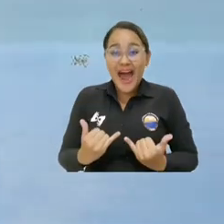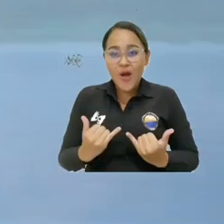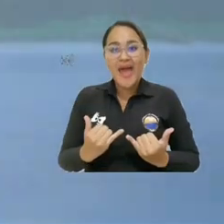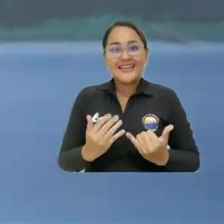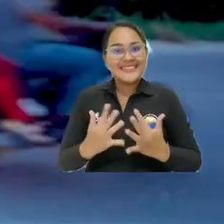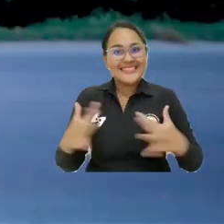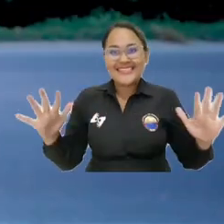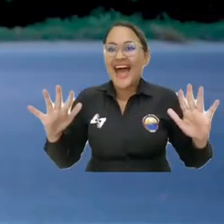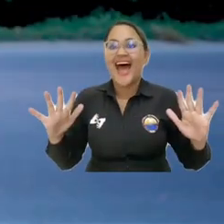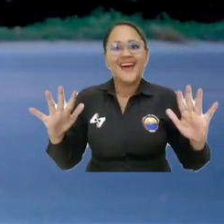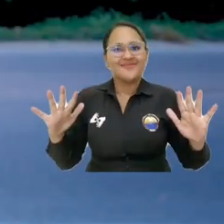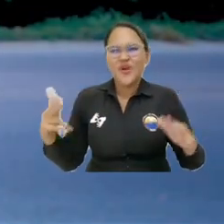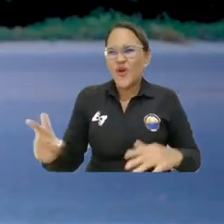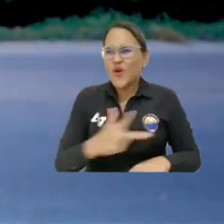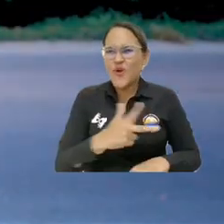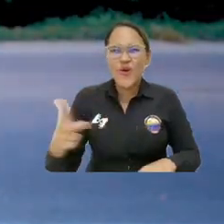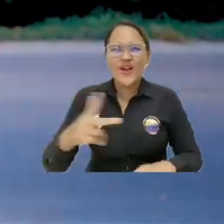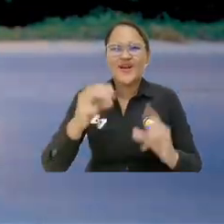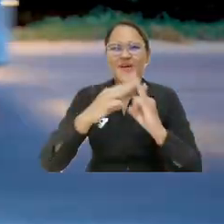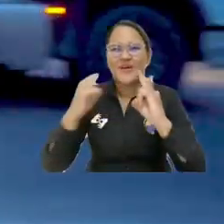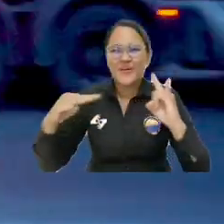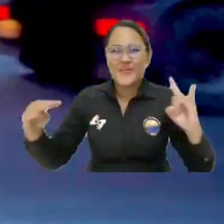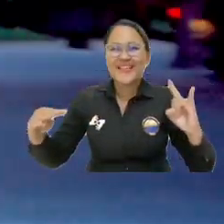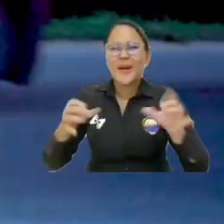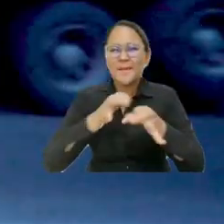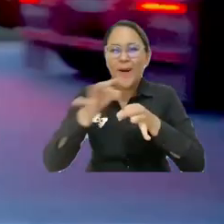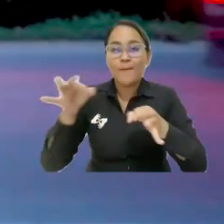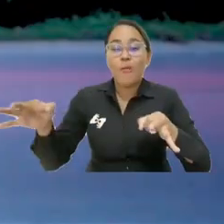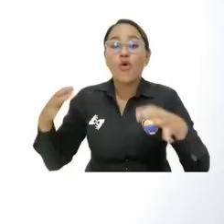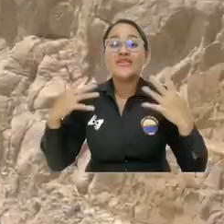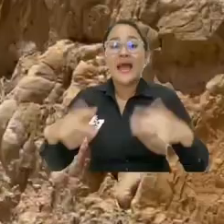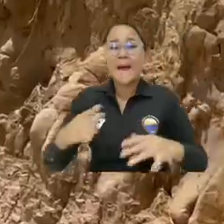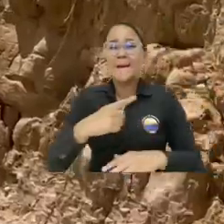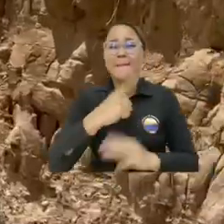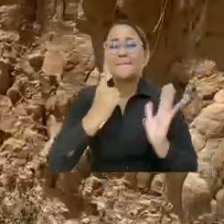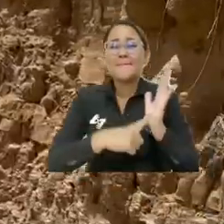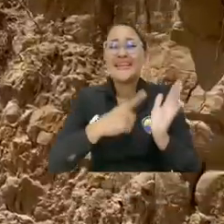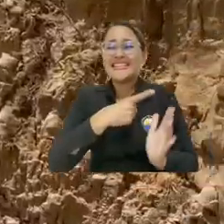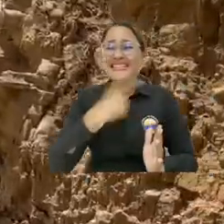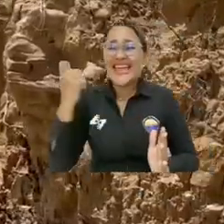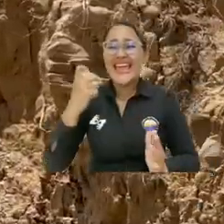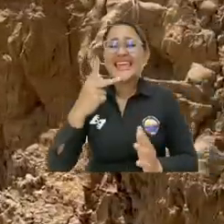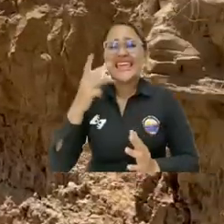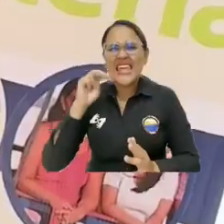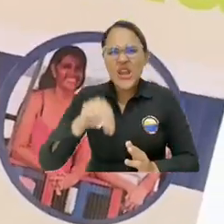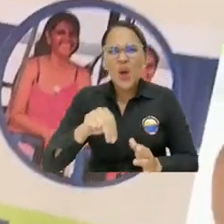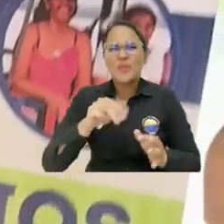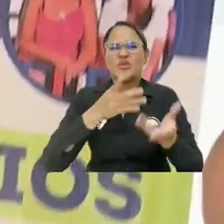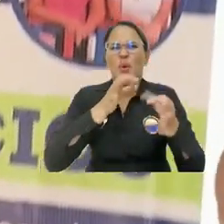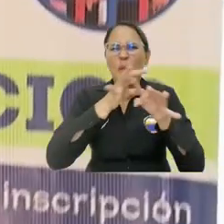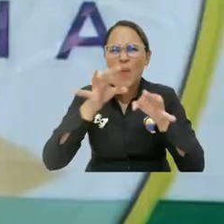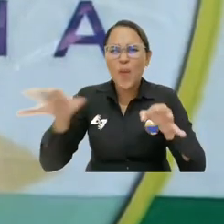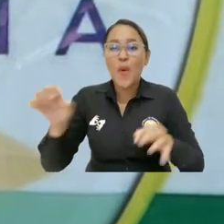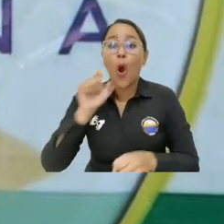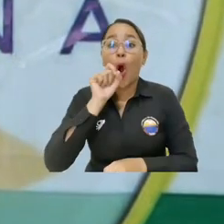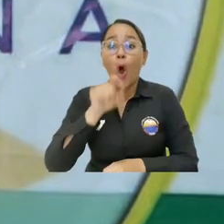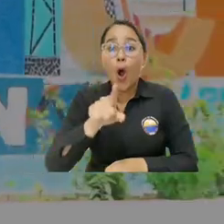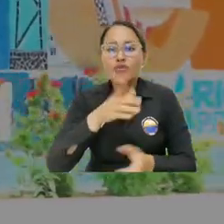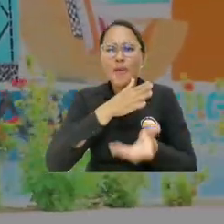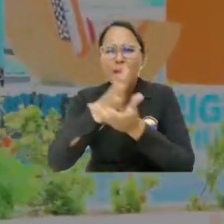Bueno, estamos aquí terminando la ruta Unimagdalena en tu territorio, luego de más de 1.100 kilómetros de recorrido, 11 municipios.